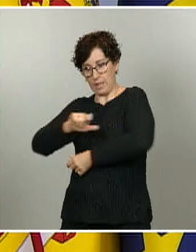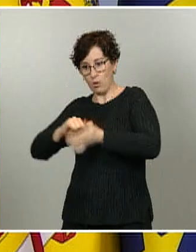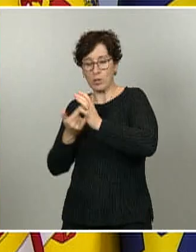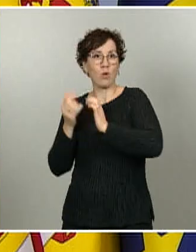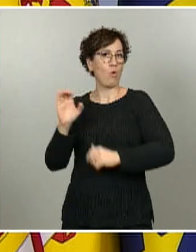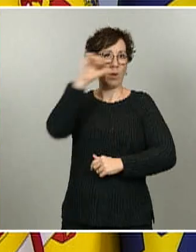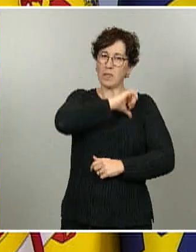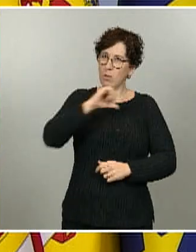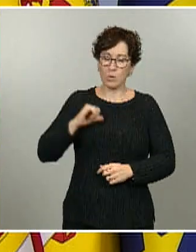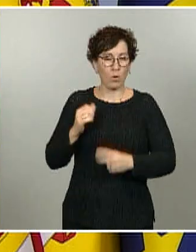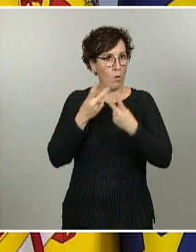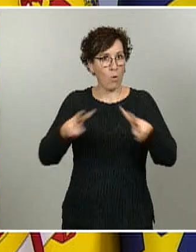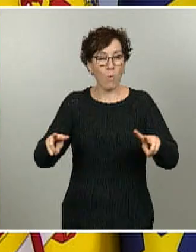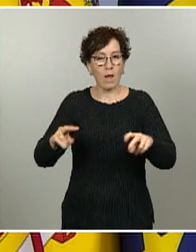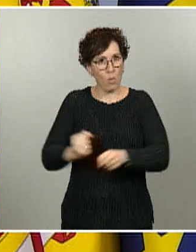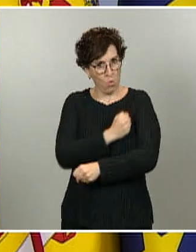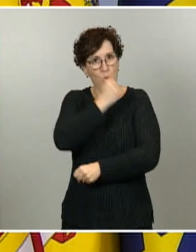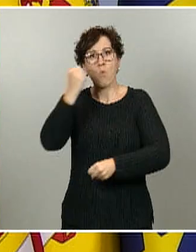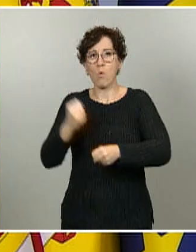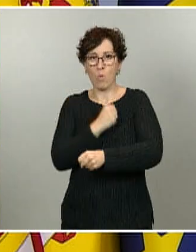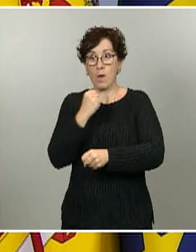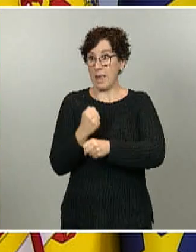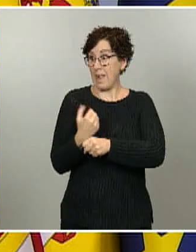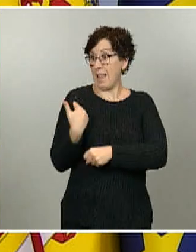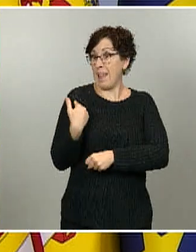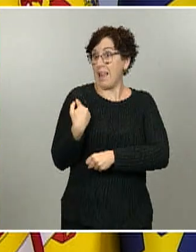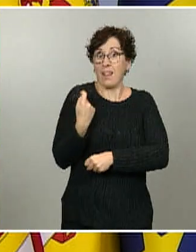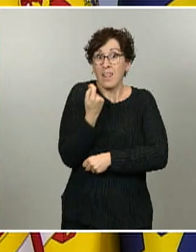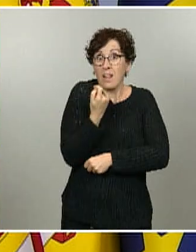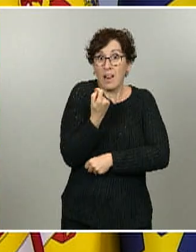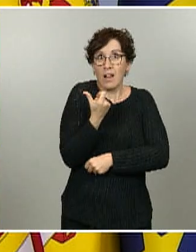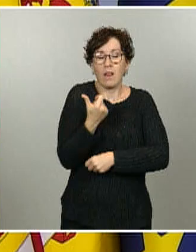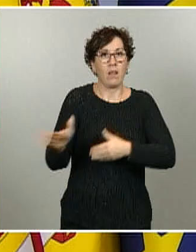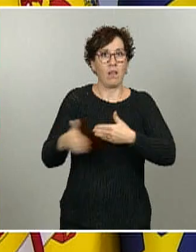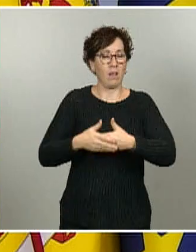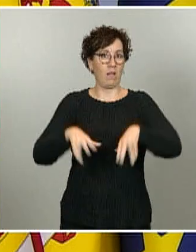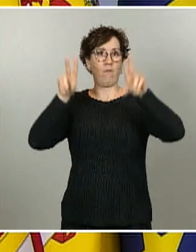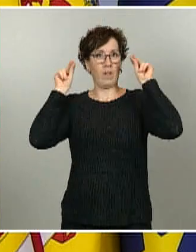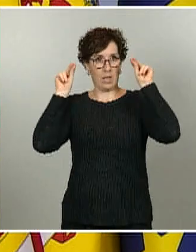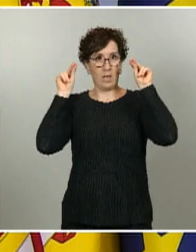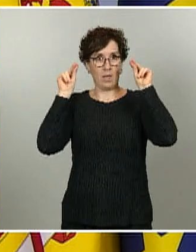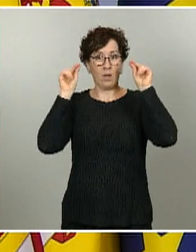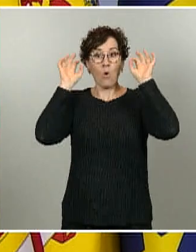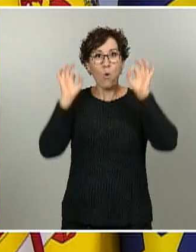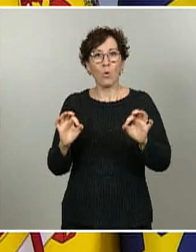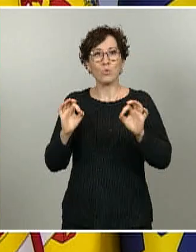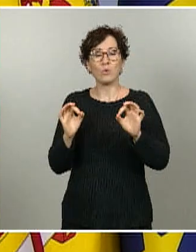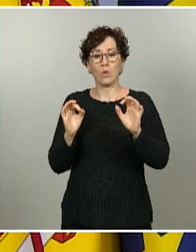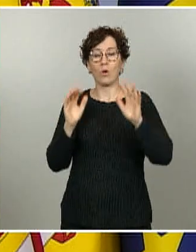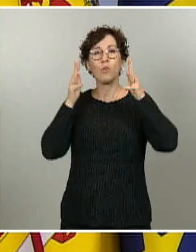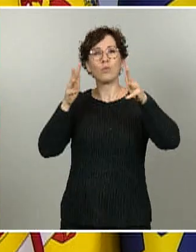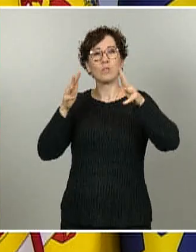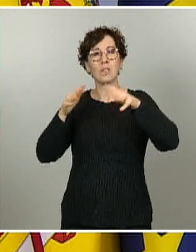ha terminado hasta hace bien poquito, hace unas pocas horas, justo antes del Consejo Interterritorial que comentaba el